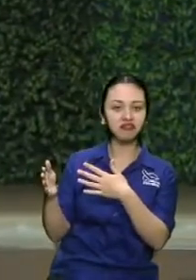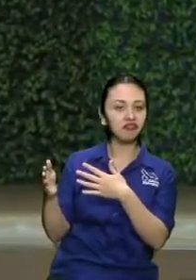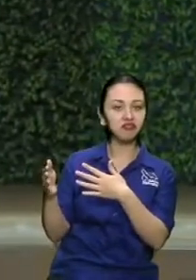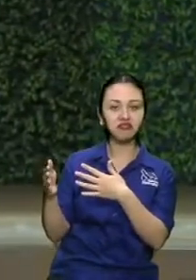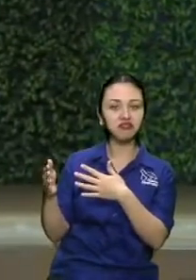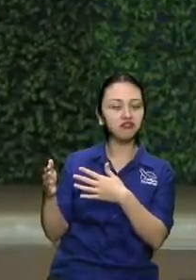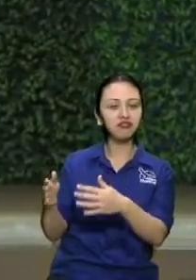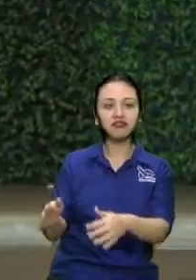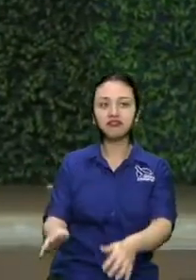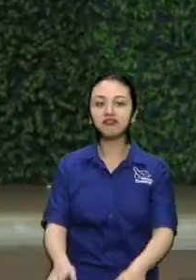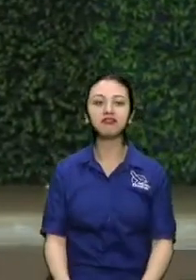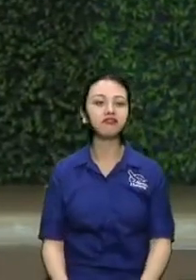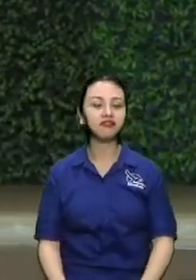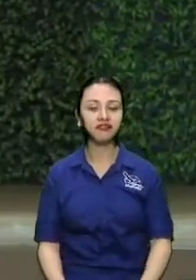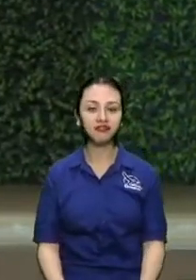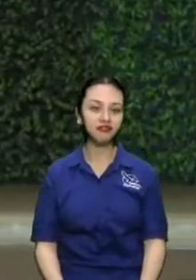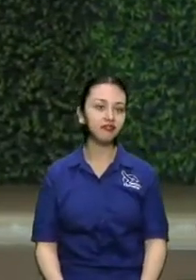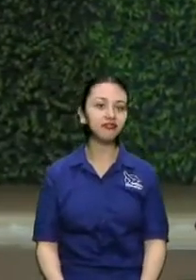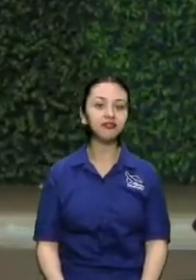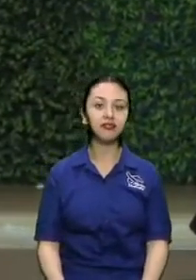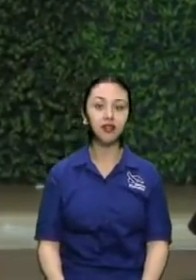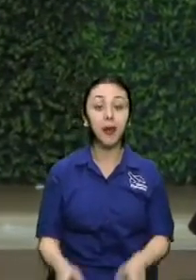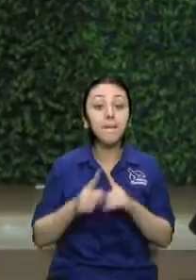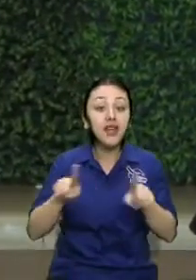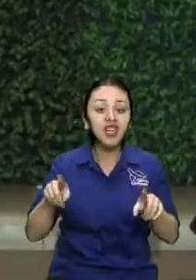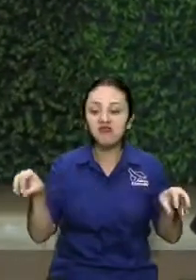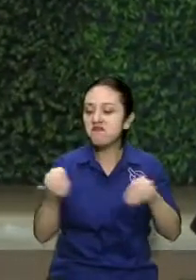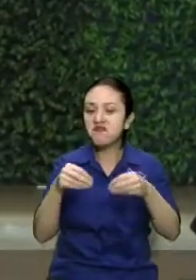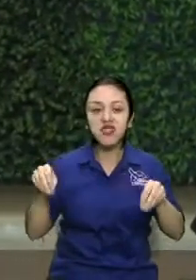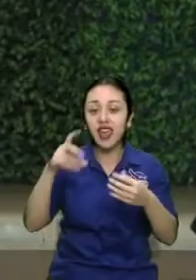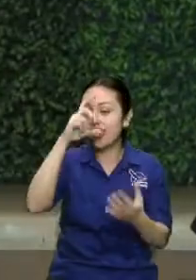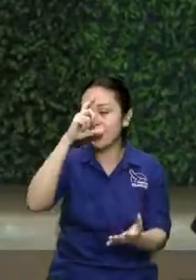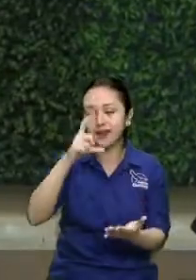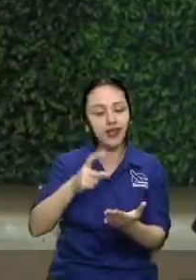Me hacen los mandados los osos. Nadie se lo creía.